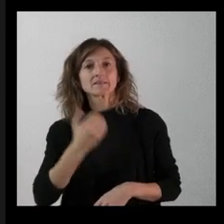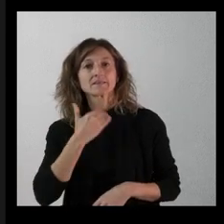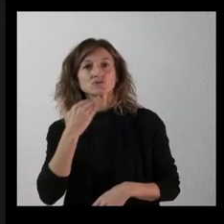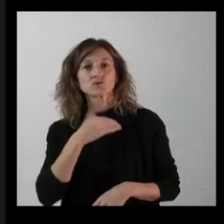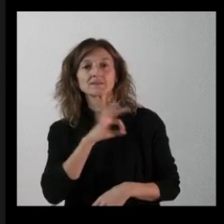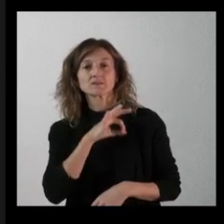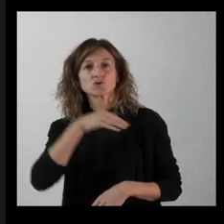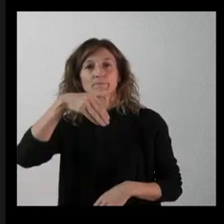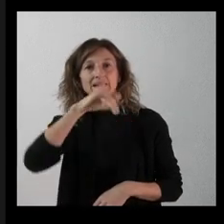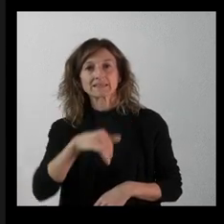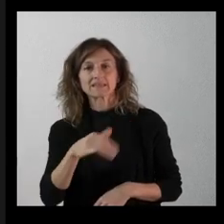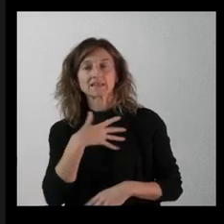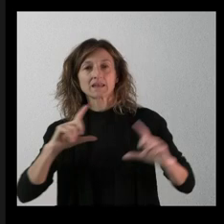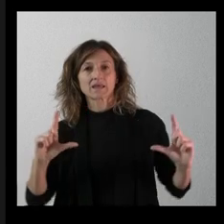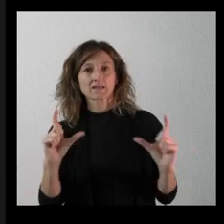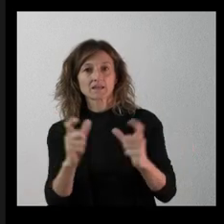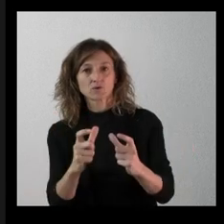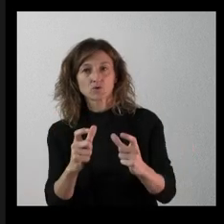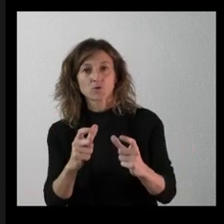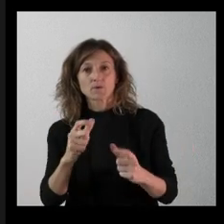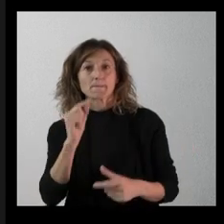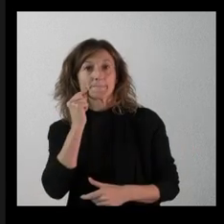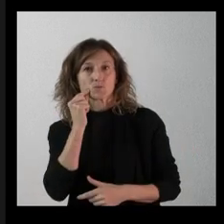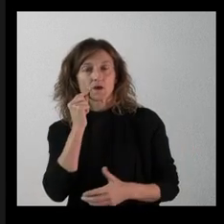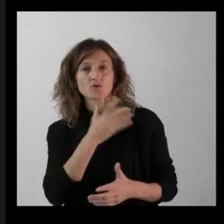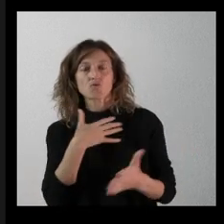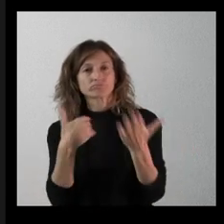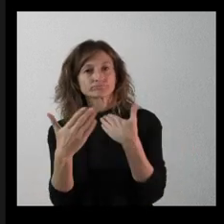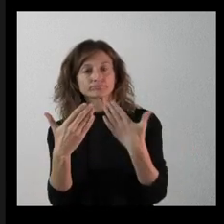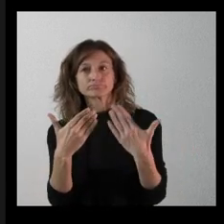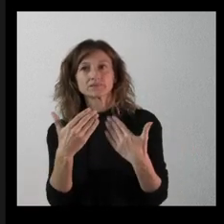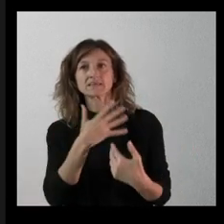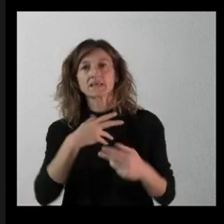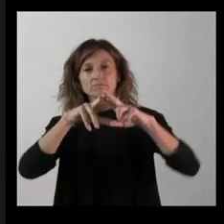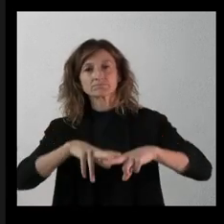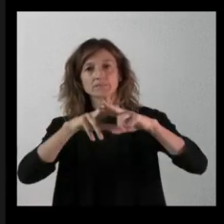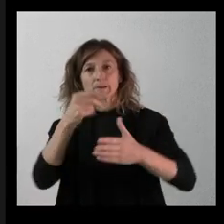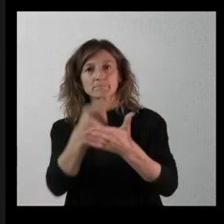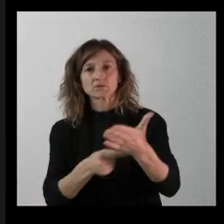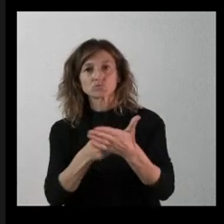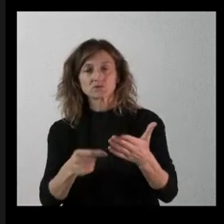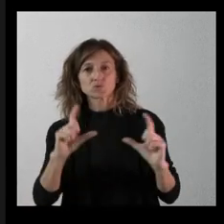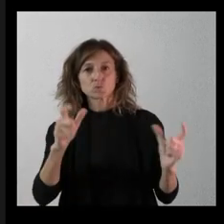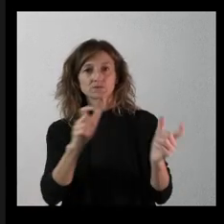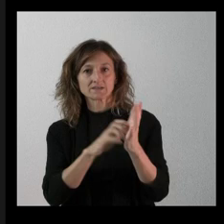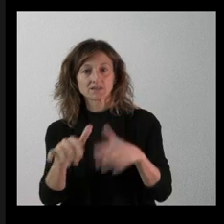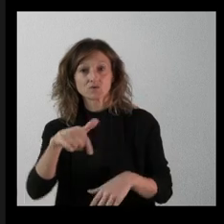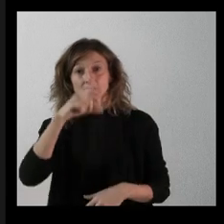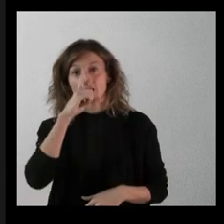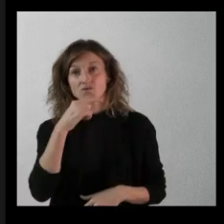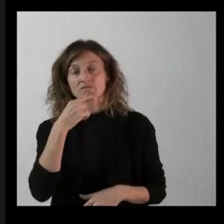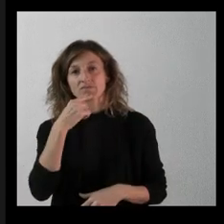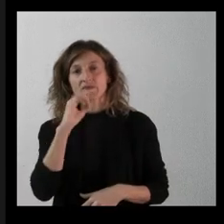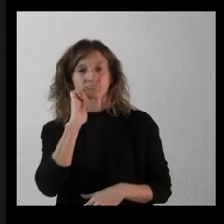Martínez pedía una reunión con manuelco tras analizarlos los presupuestos de la junta para este año se quejaba de que había